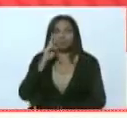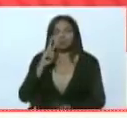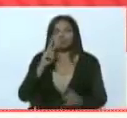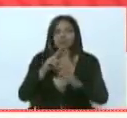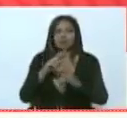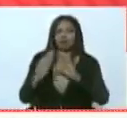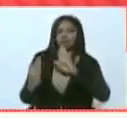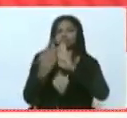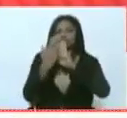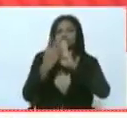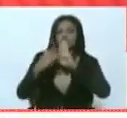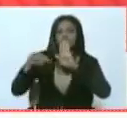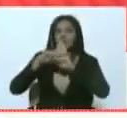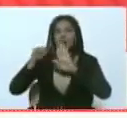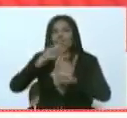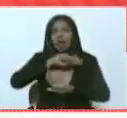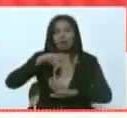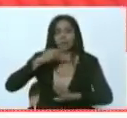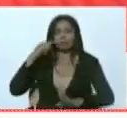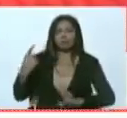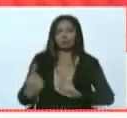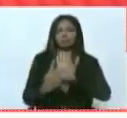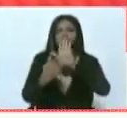de frente al pueblo,